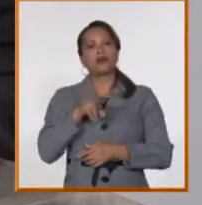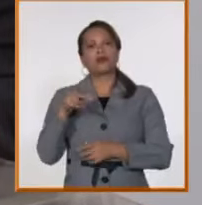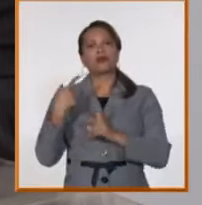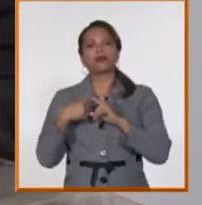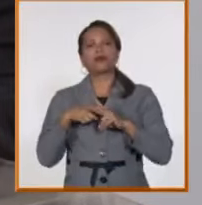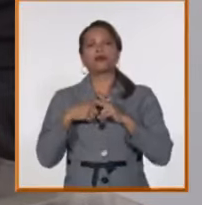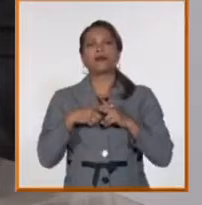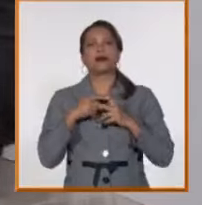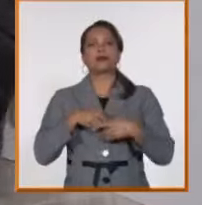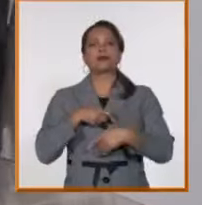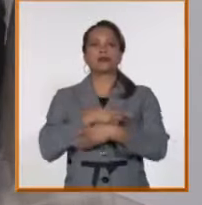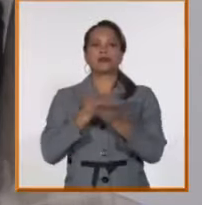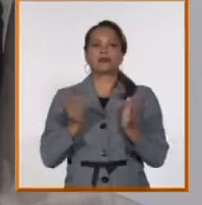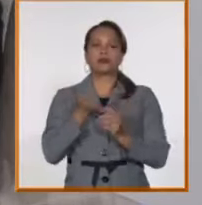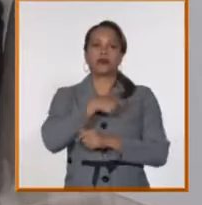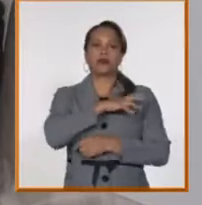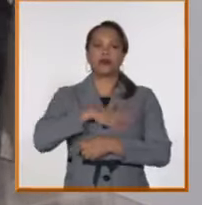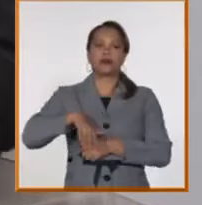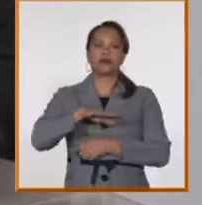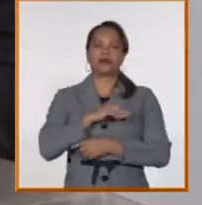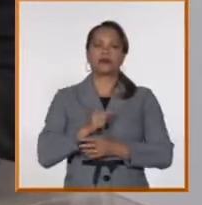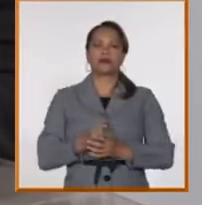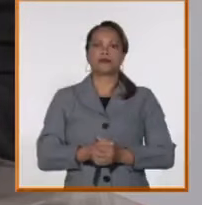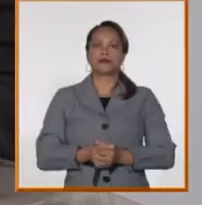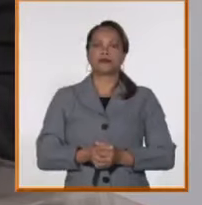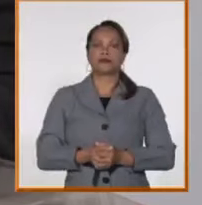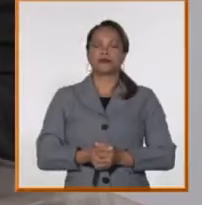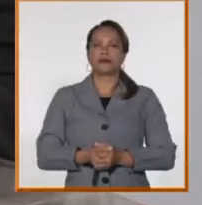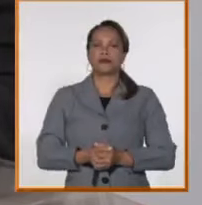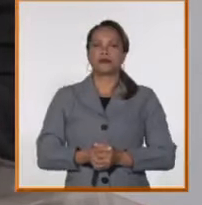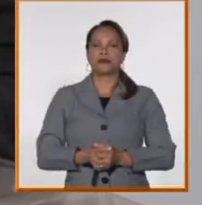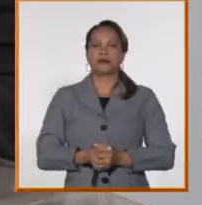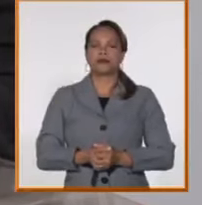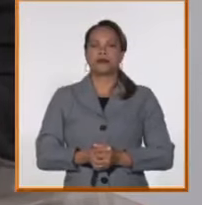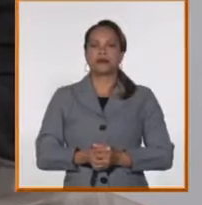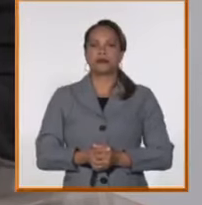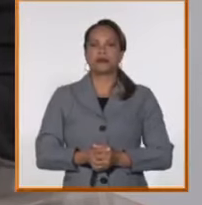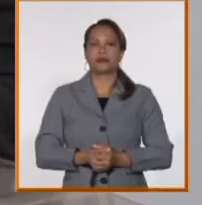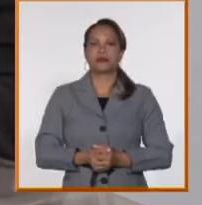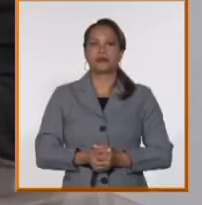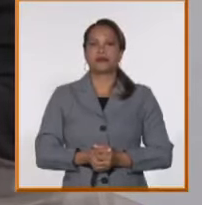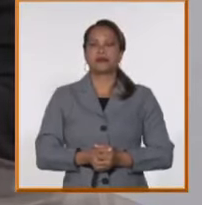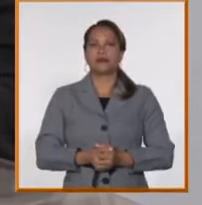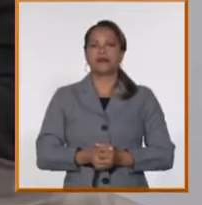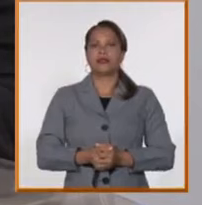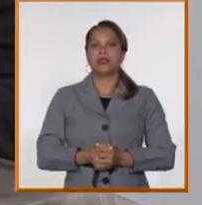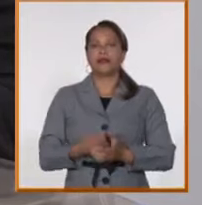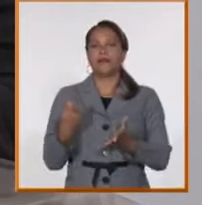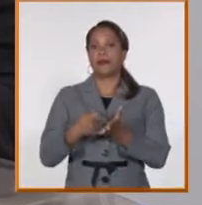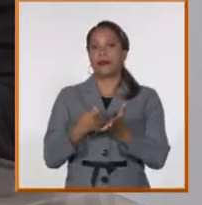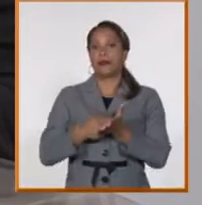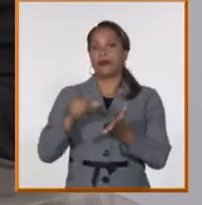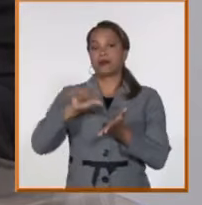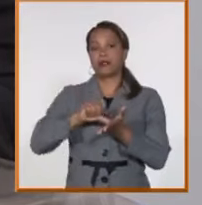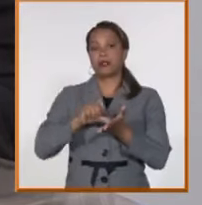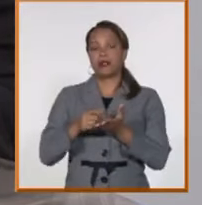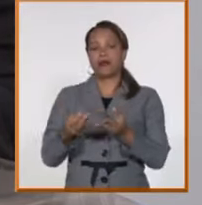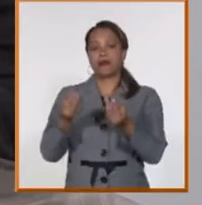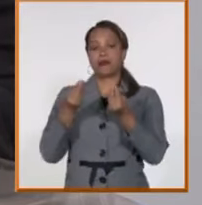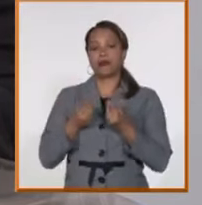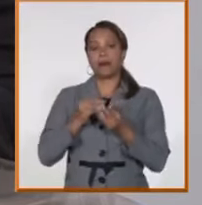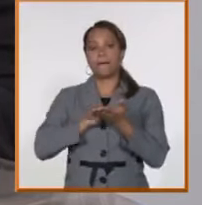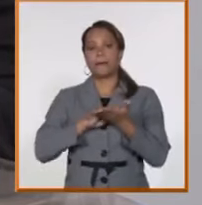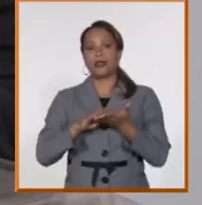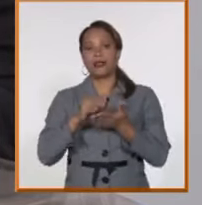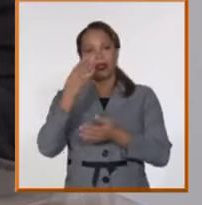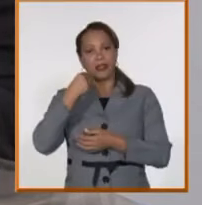ofertar a la población hay que decir que además por el encargo Estatal o sea por el financiamiento central hemos el país Ha logrado